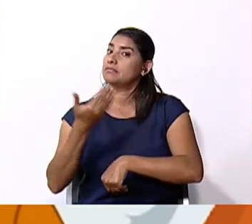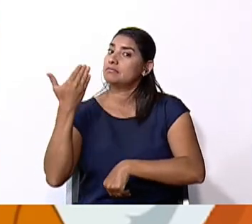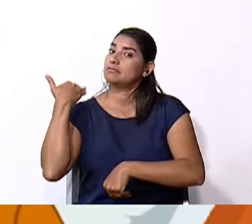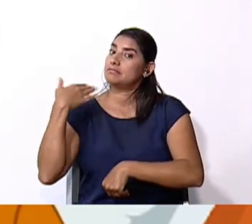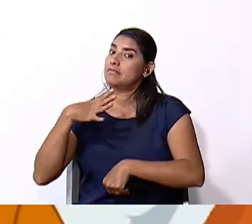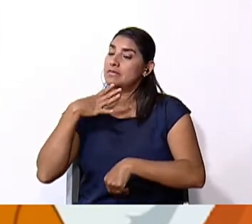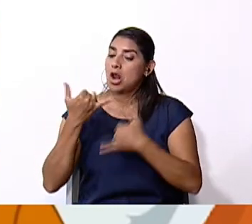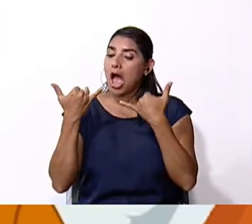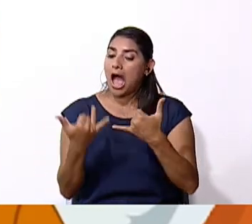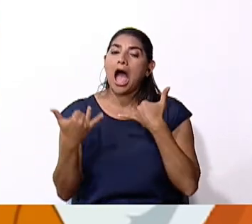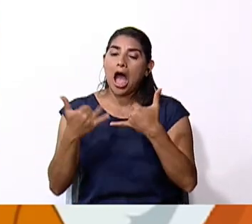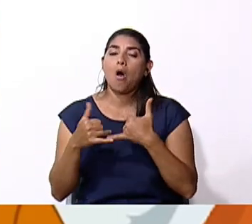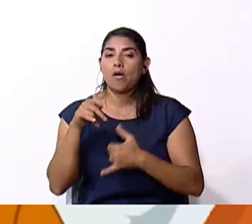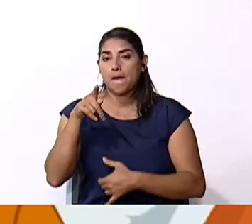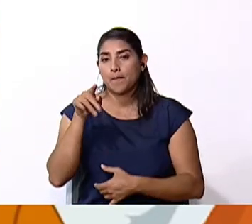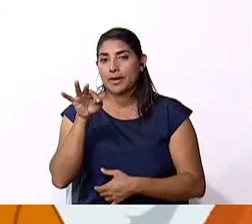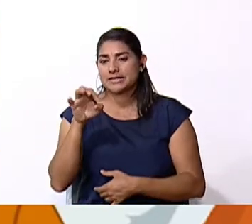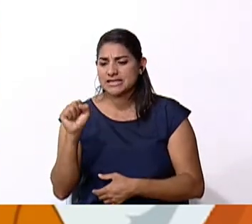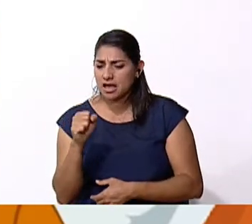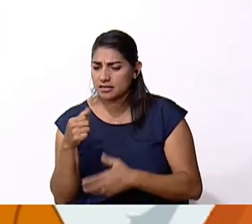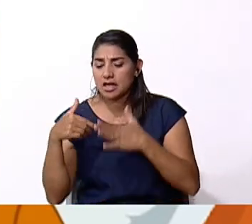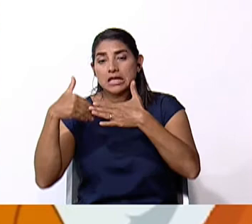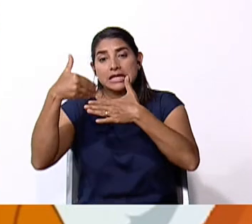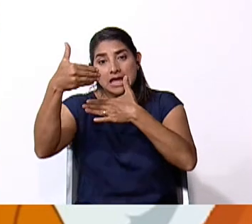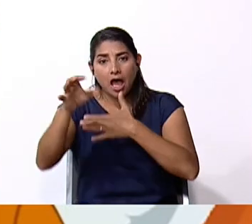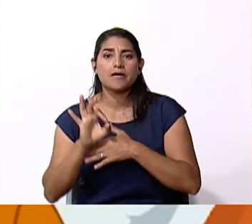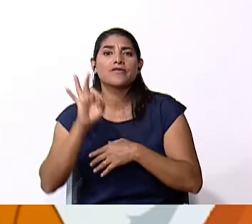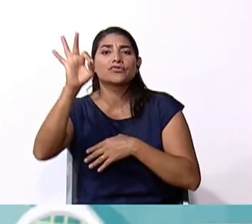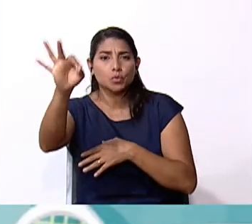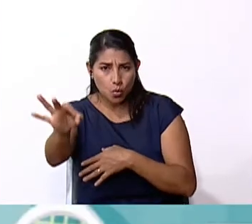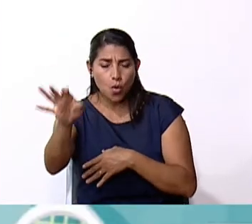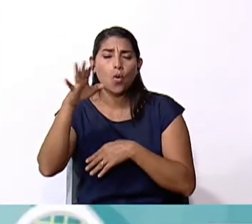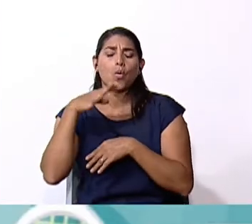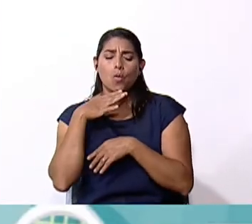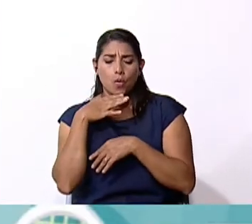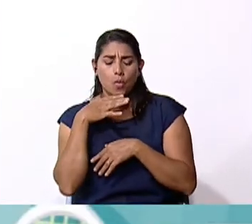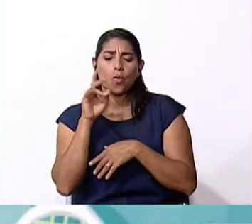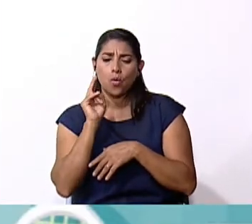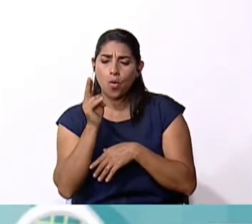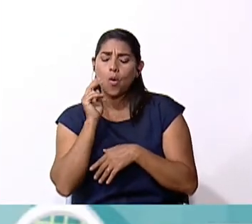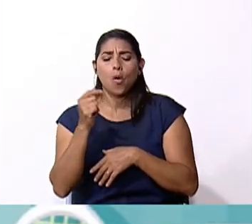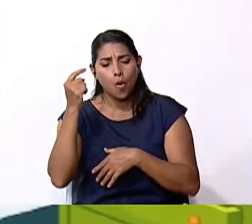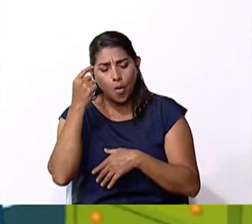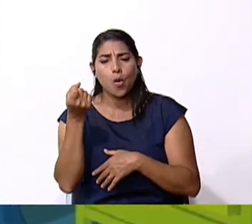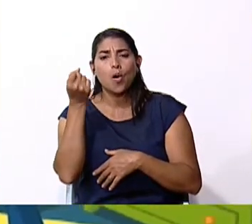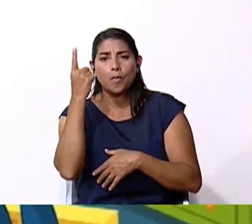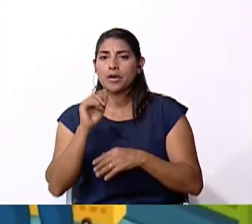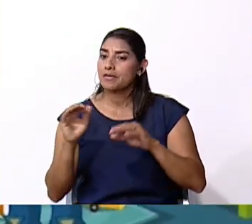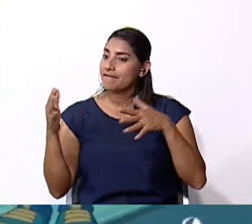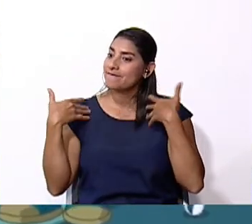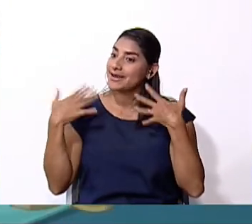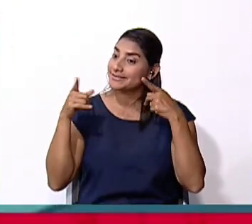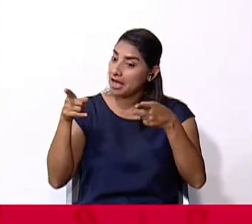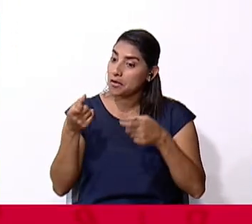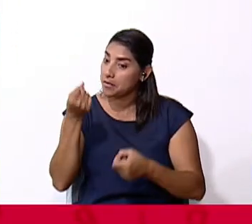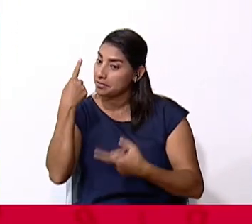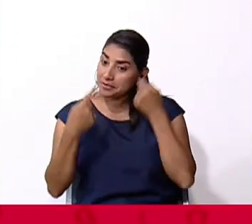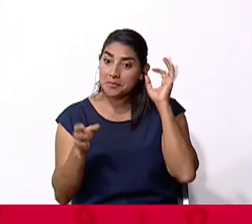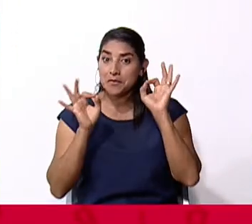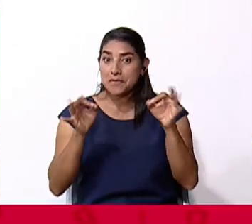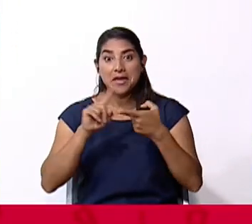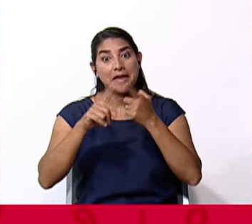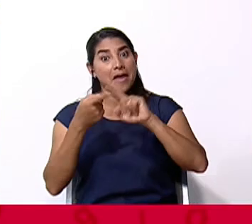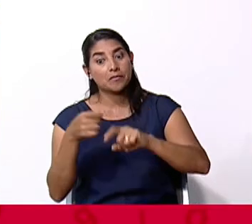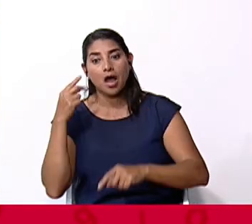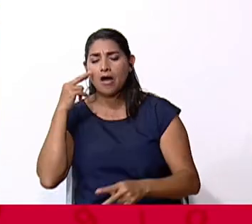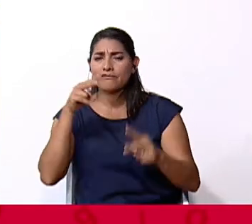que son ahora van en presente y las que van a ser van en futuro. Te felicito, amigo. Y además tengo que fijarme